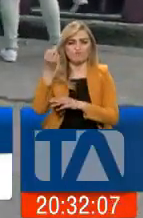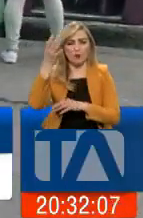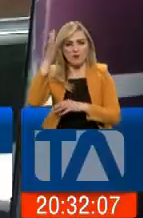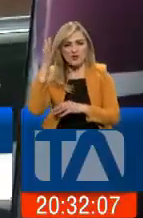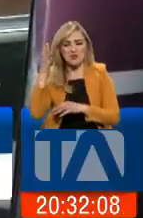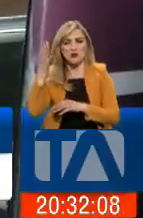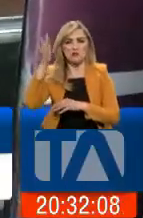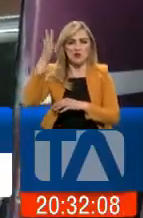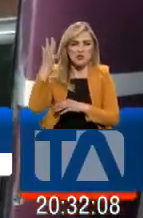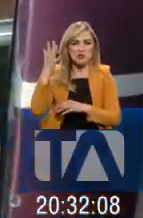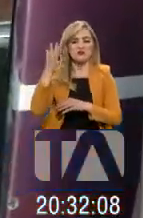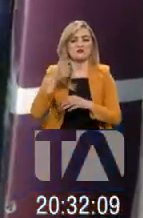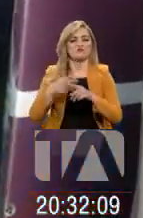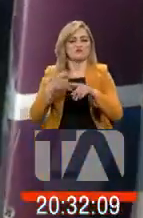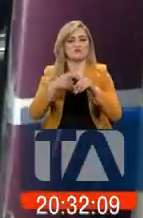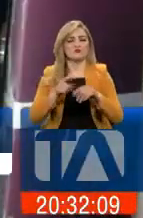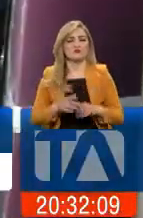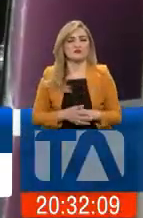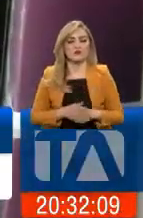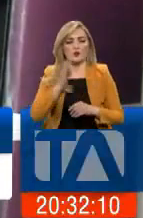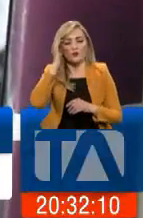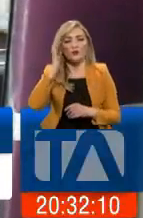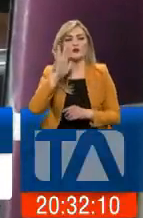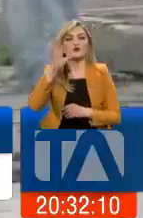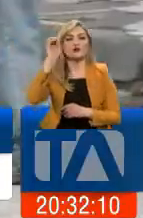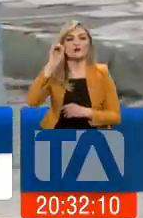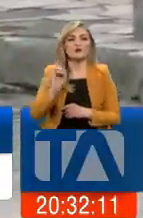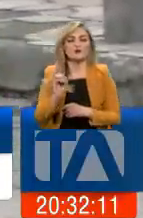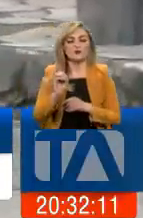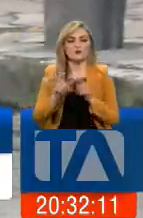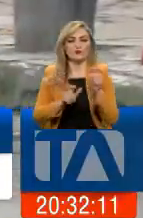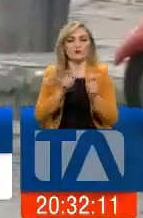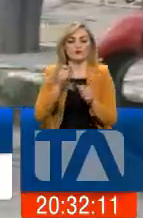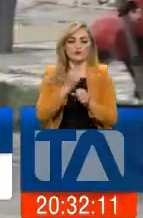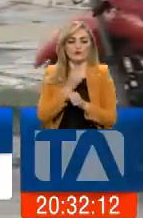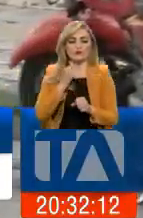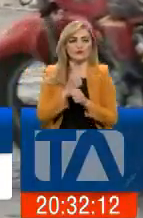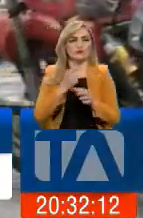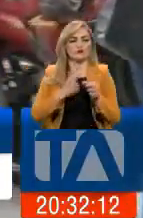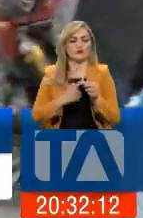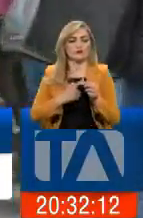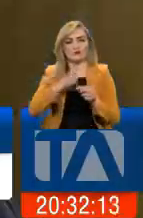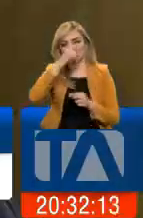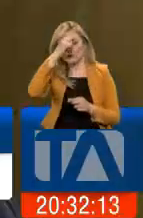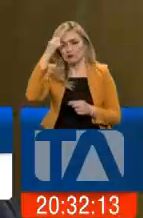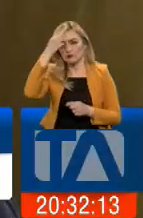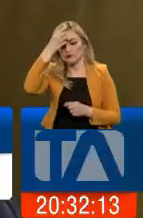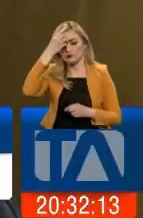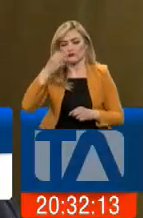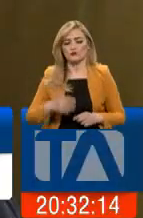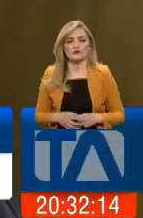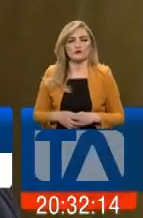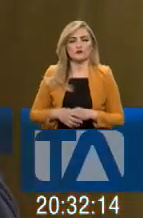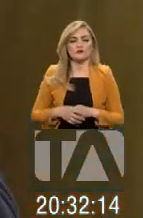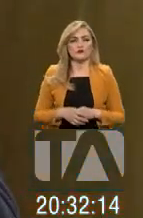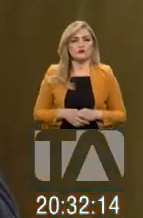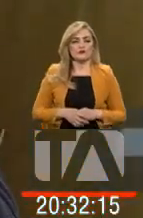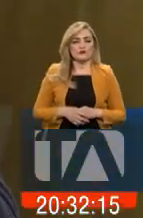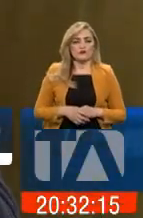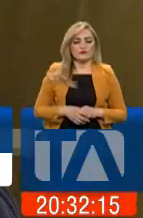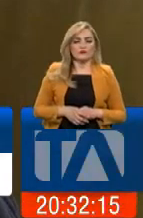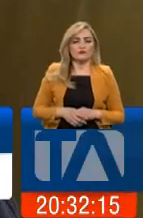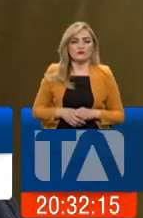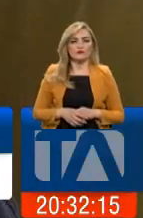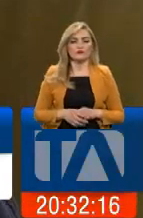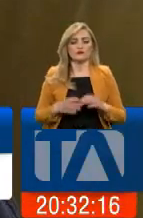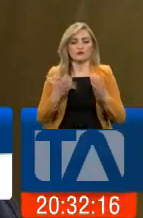en la ciudadanía, pues el 50% de habitantes del cantón trabajan en Quito y Rumiñahui. De parte del COE Nacional, que